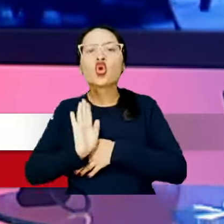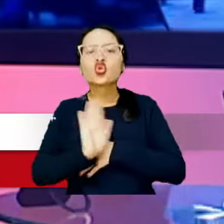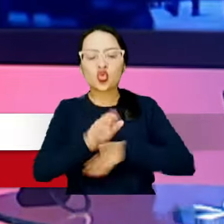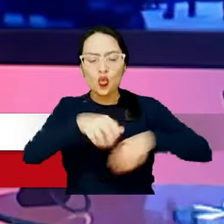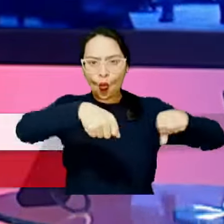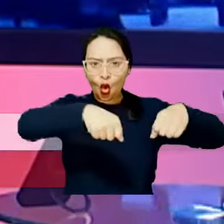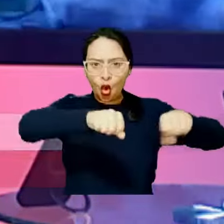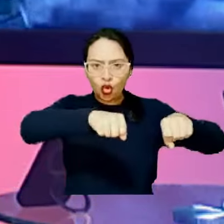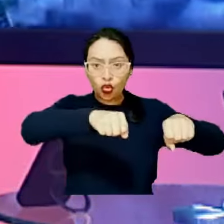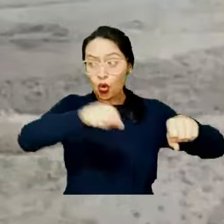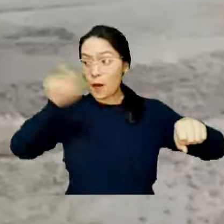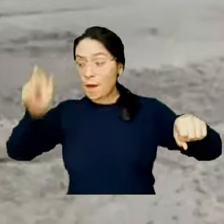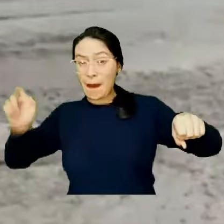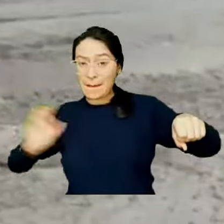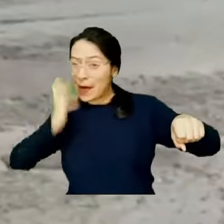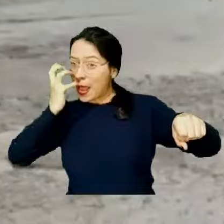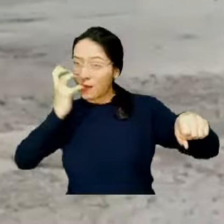paliza.